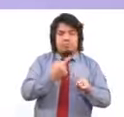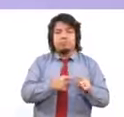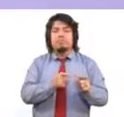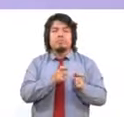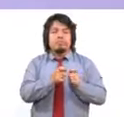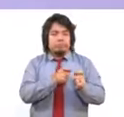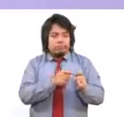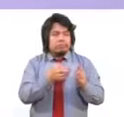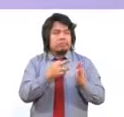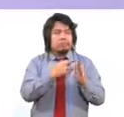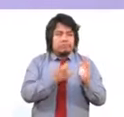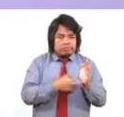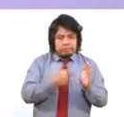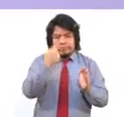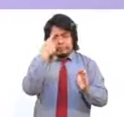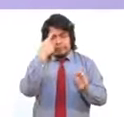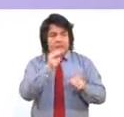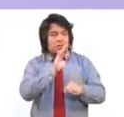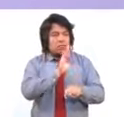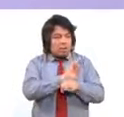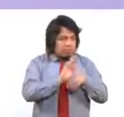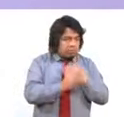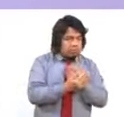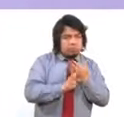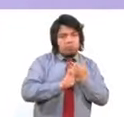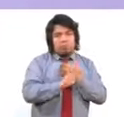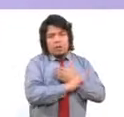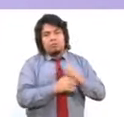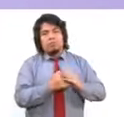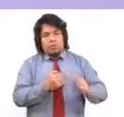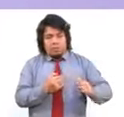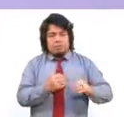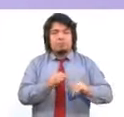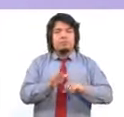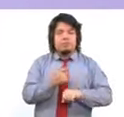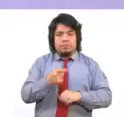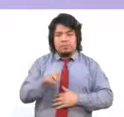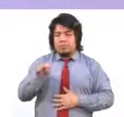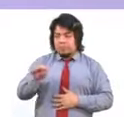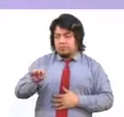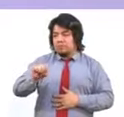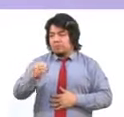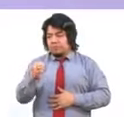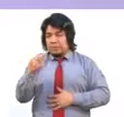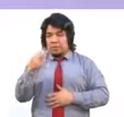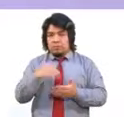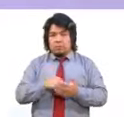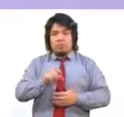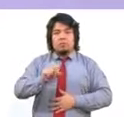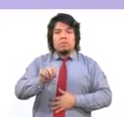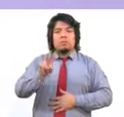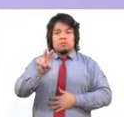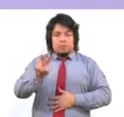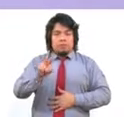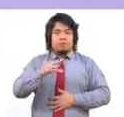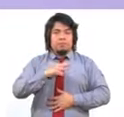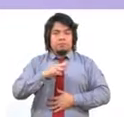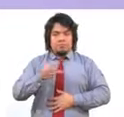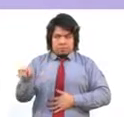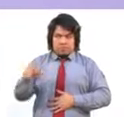prevención y detención anticipadas. Así, el 19 de octubre de este año se llevó a cabo la